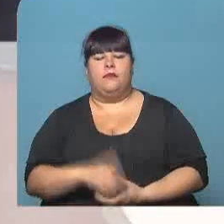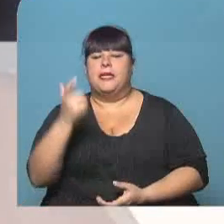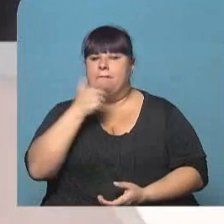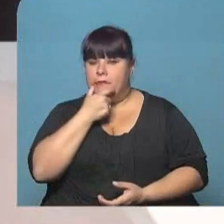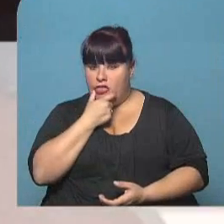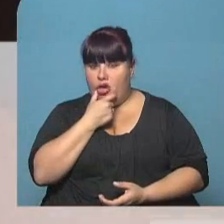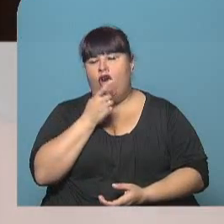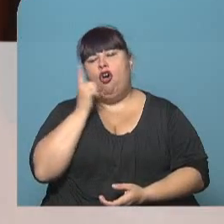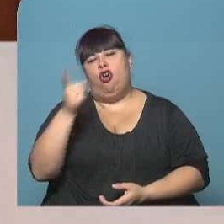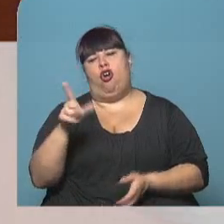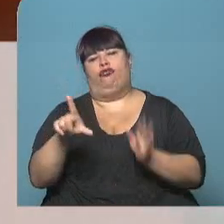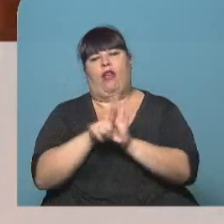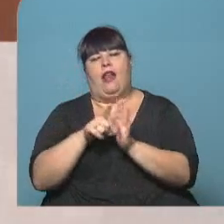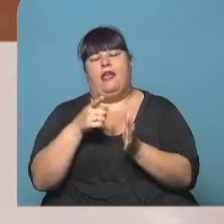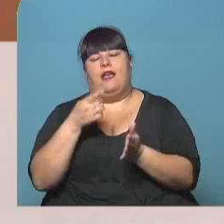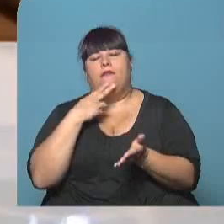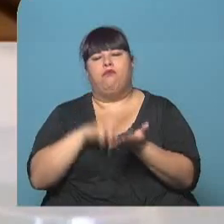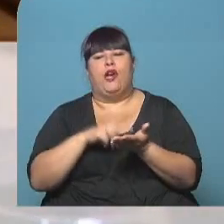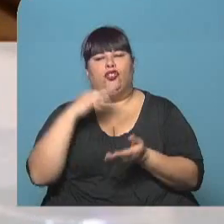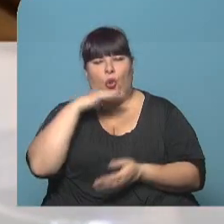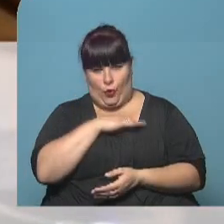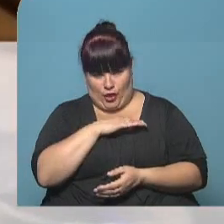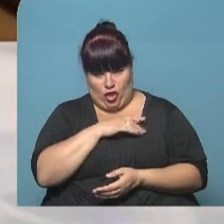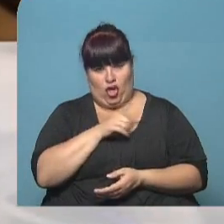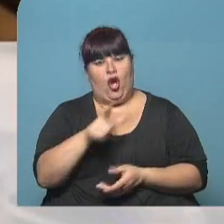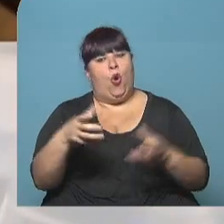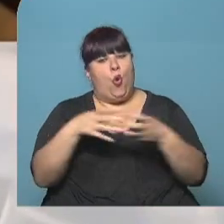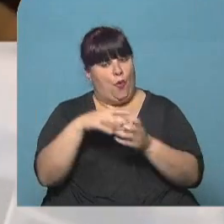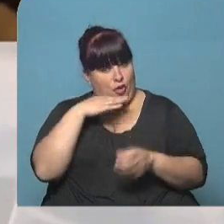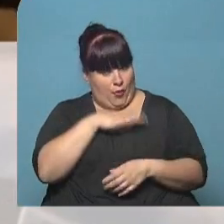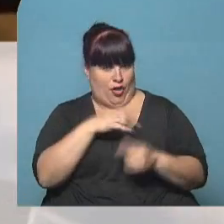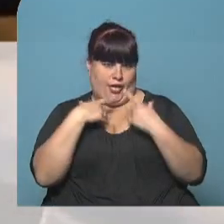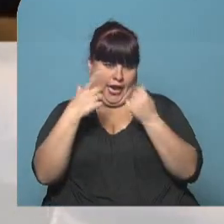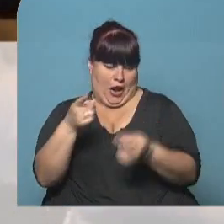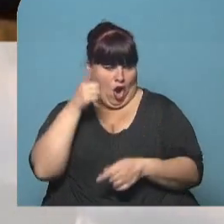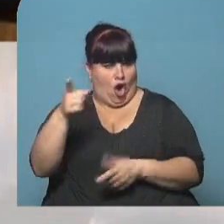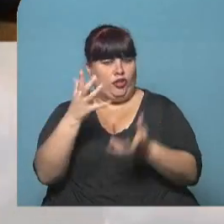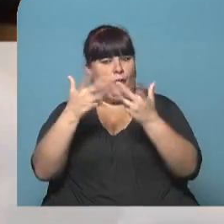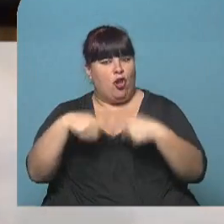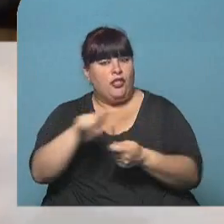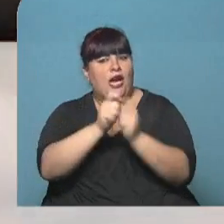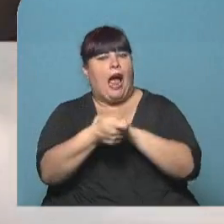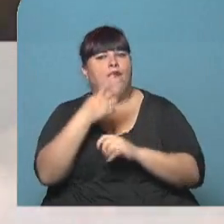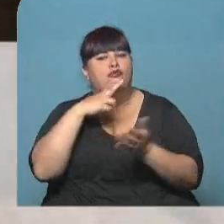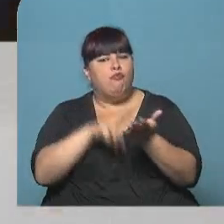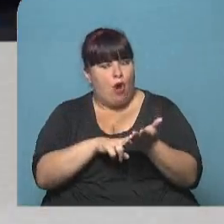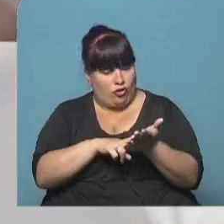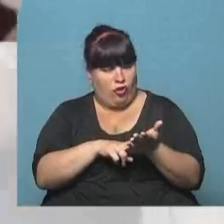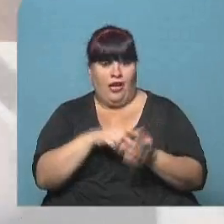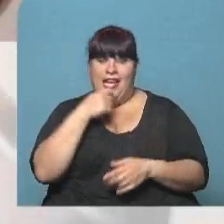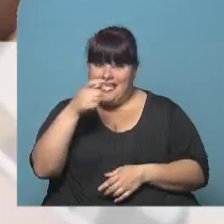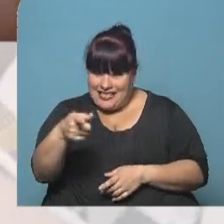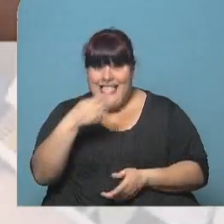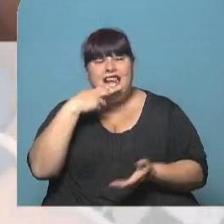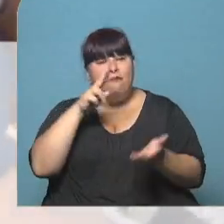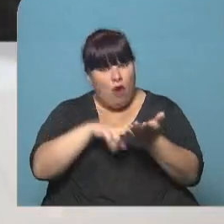Mendoza, rechazo al impuesto al vino. El sector vitivinícola se manifestó en contra del proyecto de reforma tributaria.